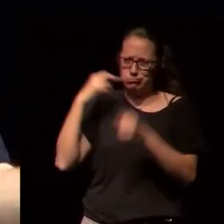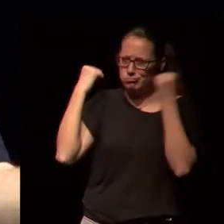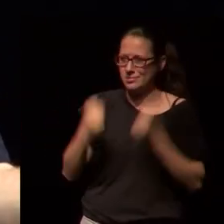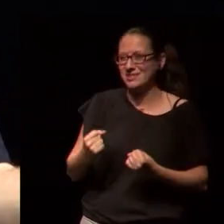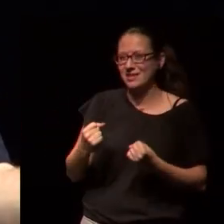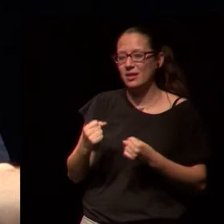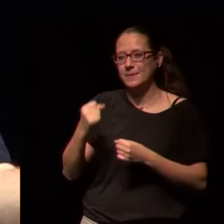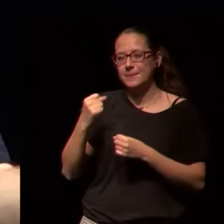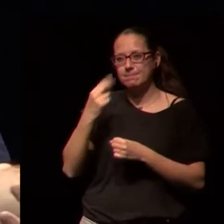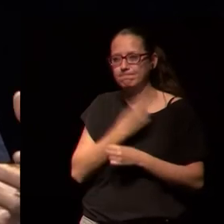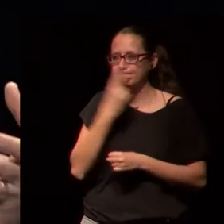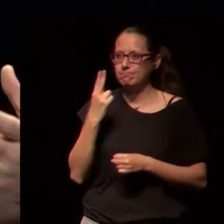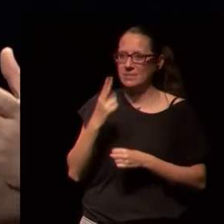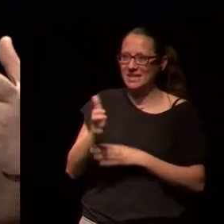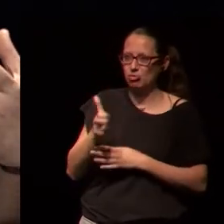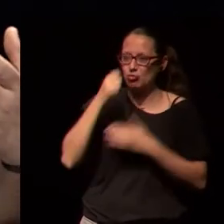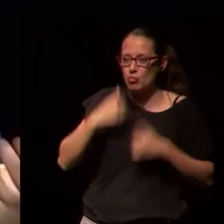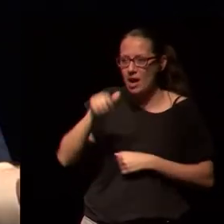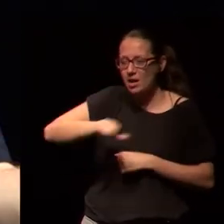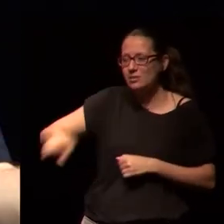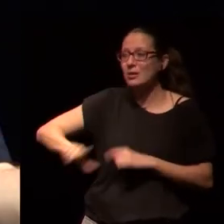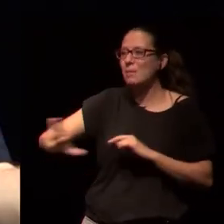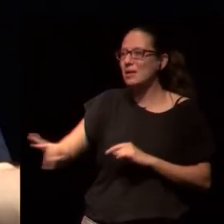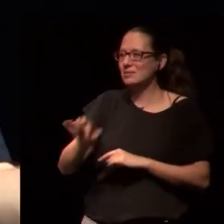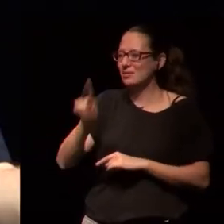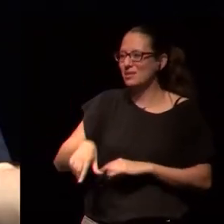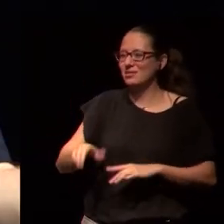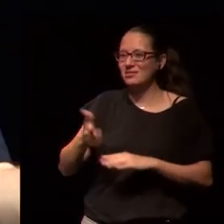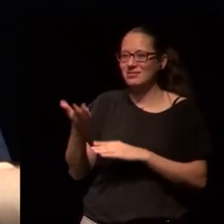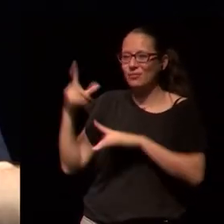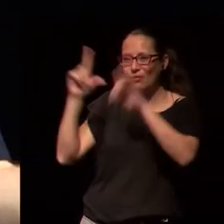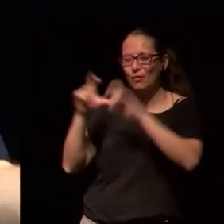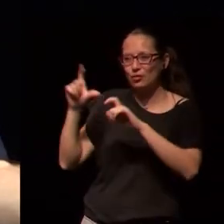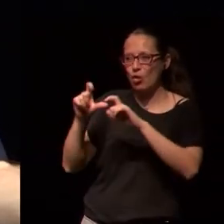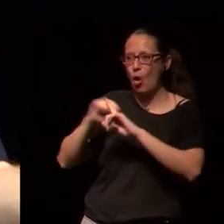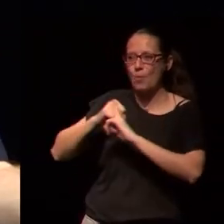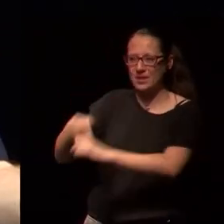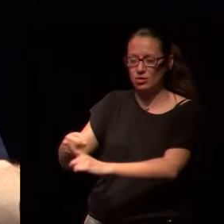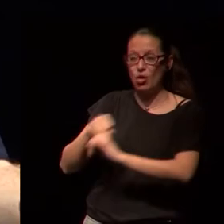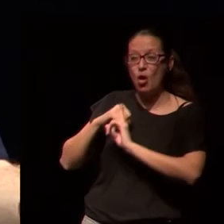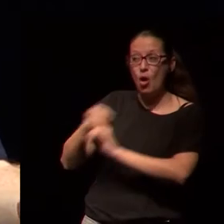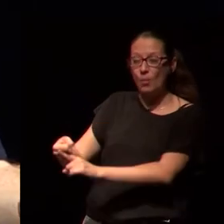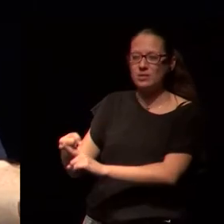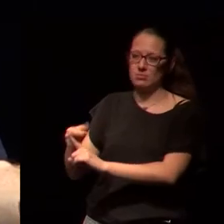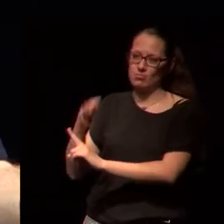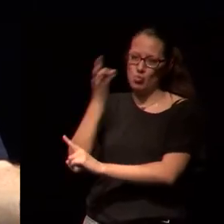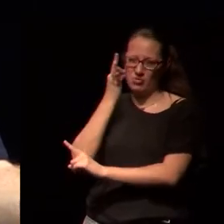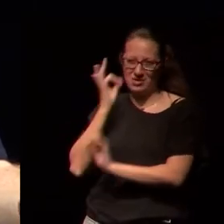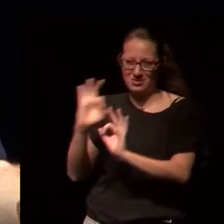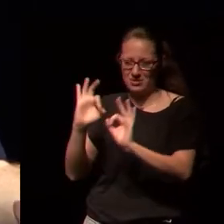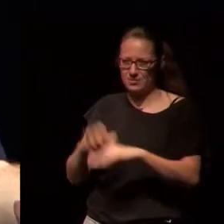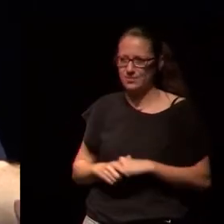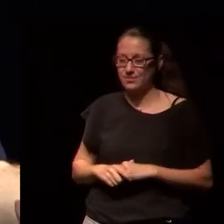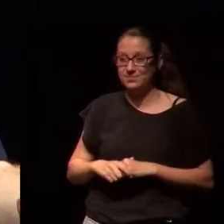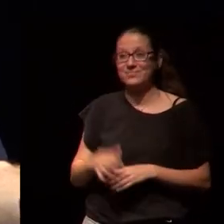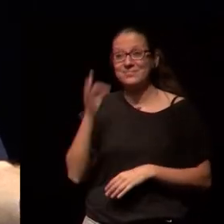a la idea de documentar, de representar la opresión, sobre todo la opresión de mujeres. Ella ha trabajado en unos